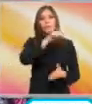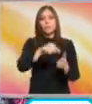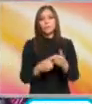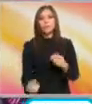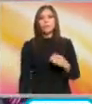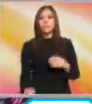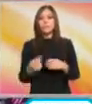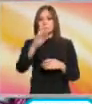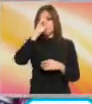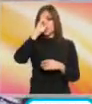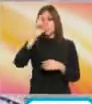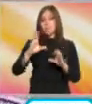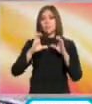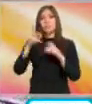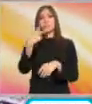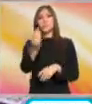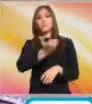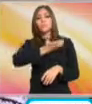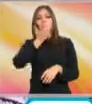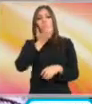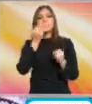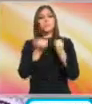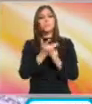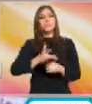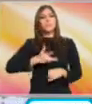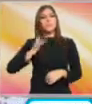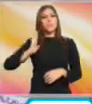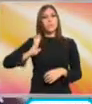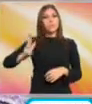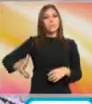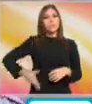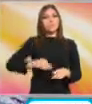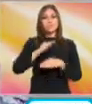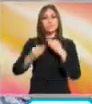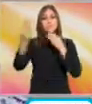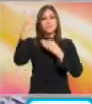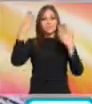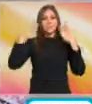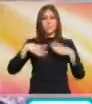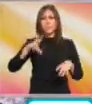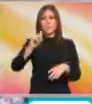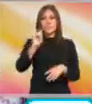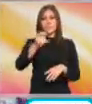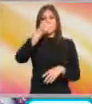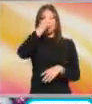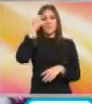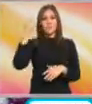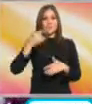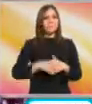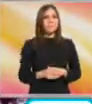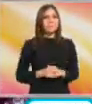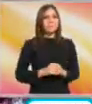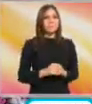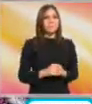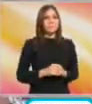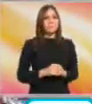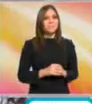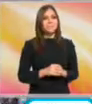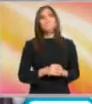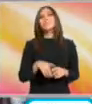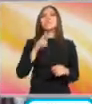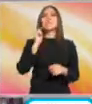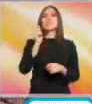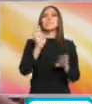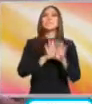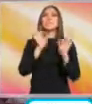a respetar mis tradiciones y sobre todo a portar con orgullo todo este atuendo, porque no es un disfraz. A ver, platícanos qué es. Es toda